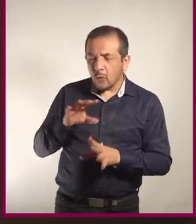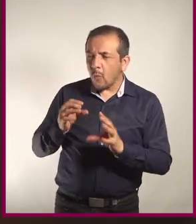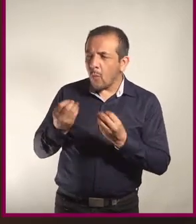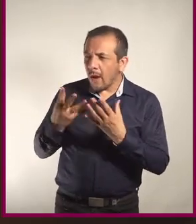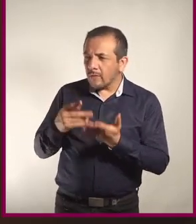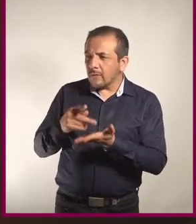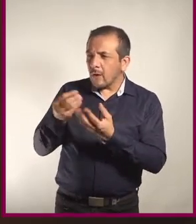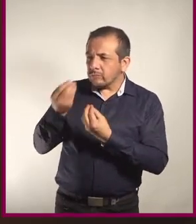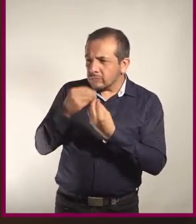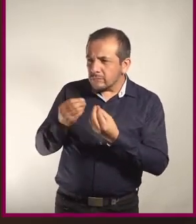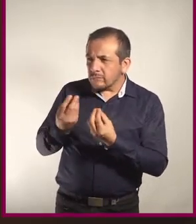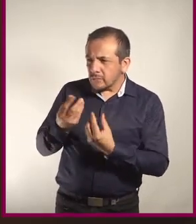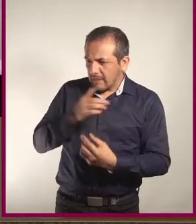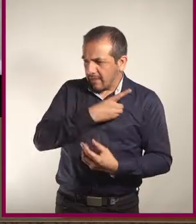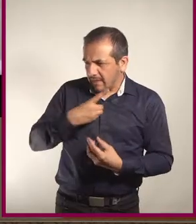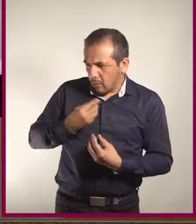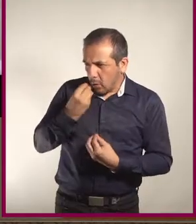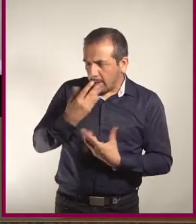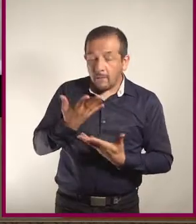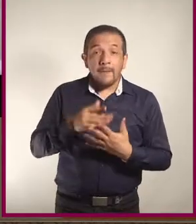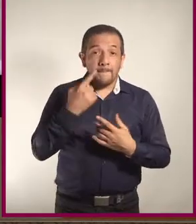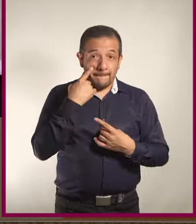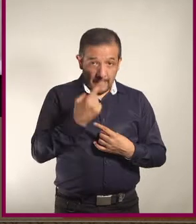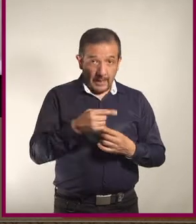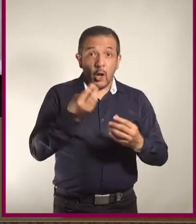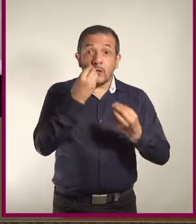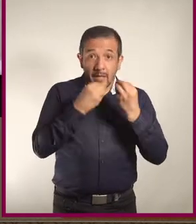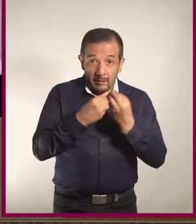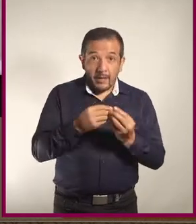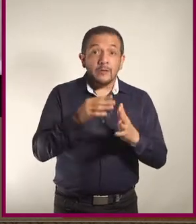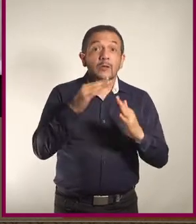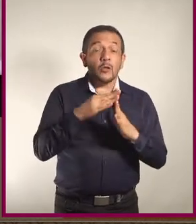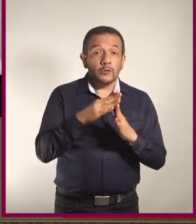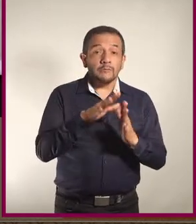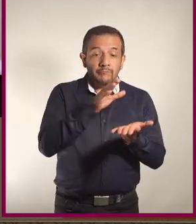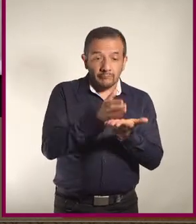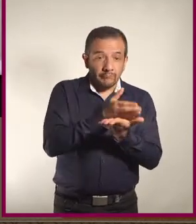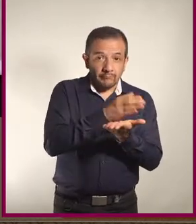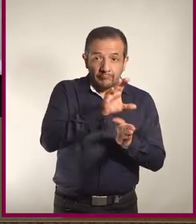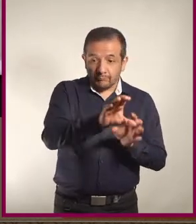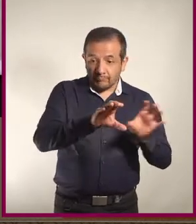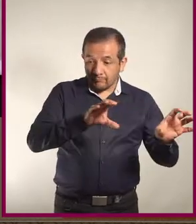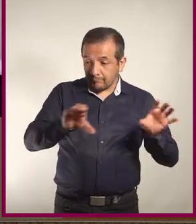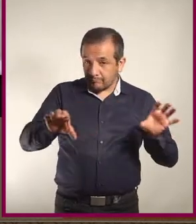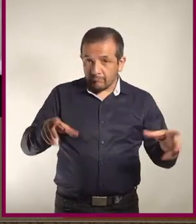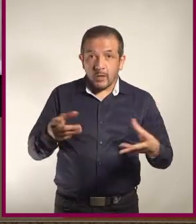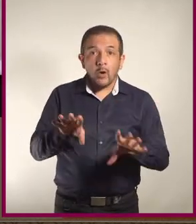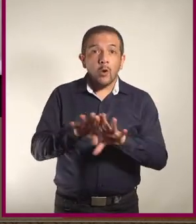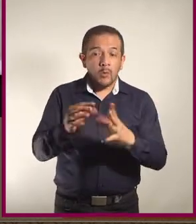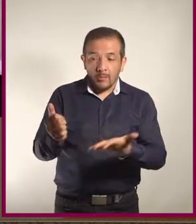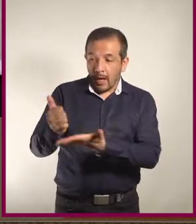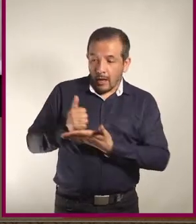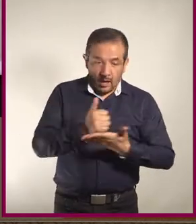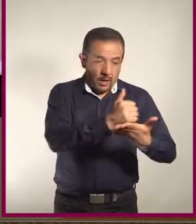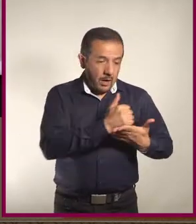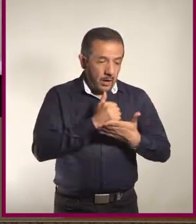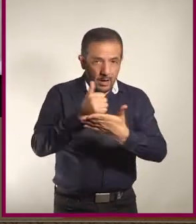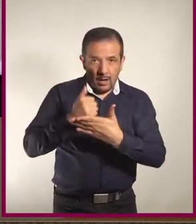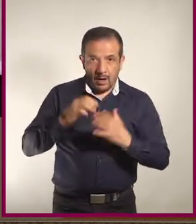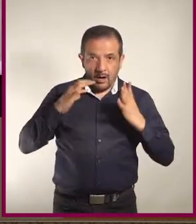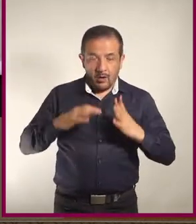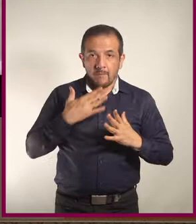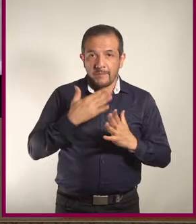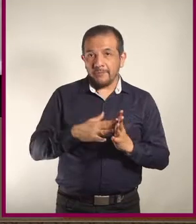saber las porciones, justamente? Normalmente se clasifican los alimentos de acuerdo a su principal aporte. Entonces,